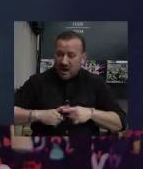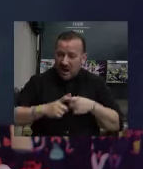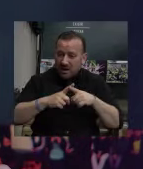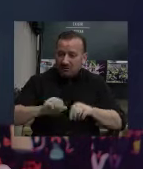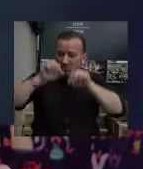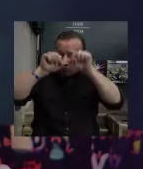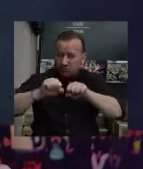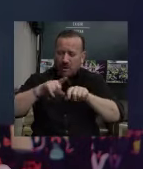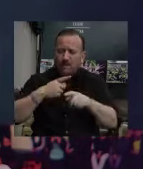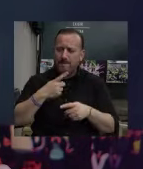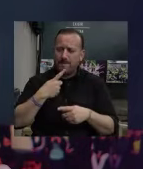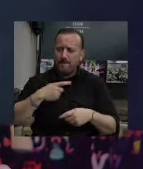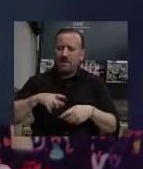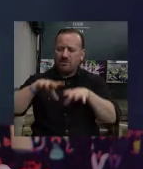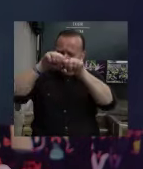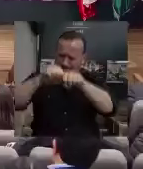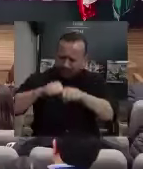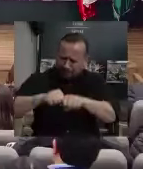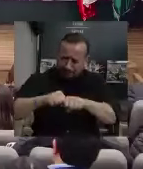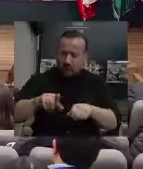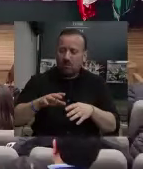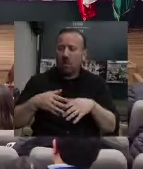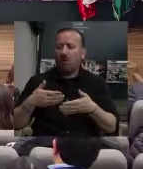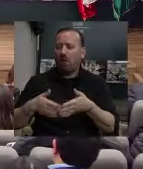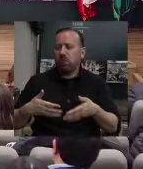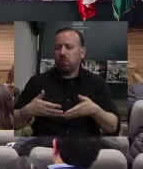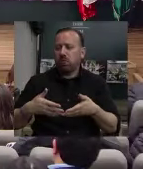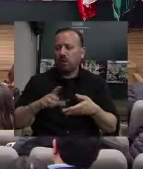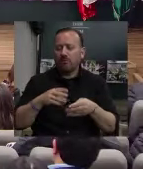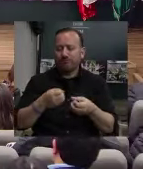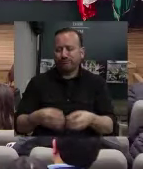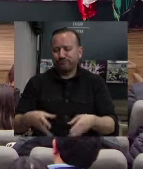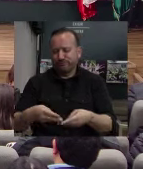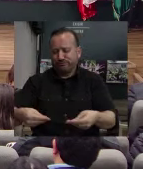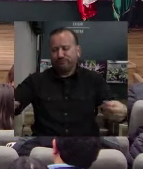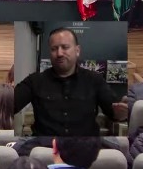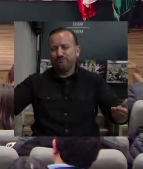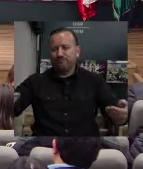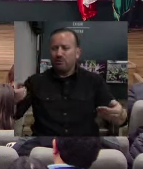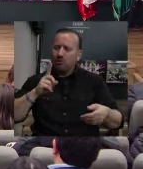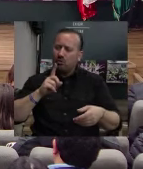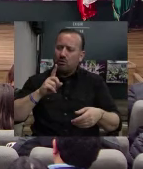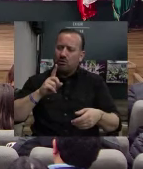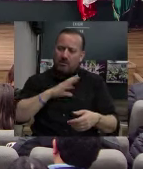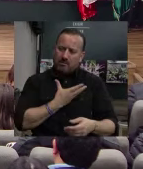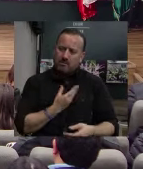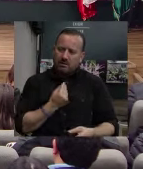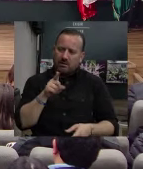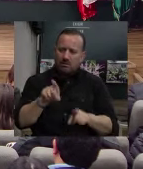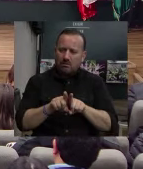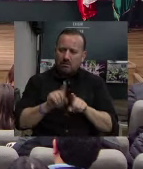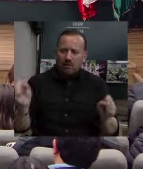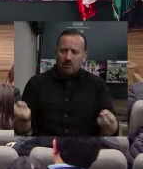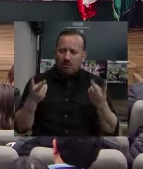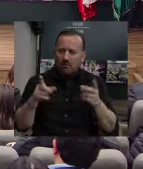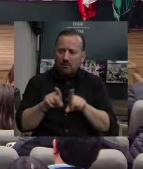se aprietan si usted los deja sueltos se le pierden no tenga miedo que la vida lo talle no le